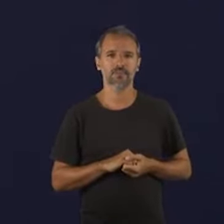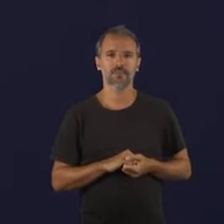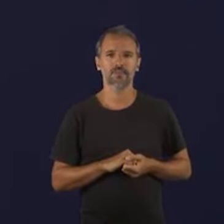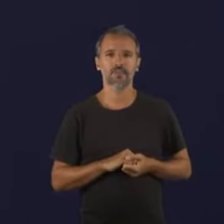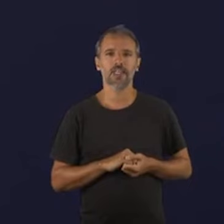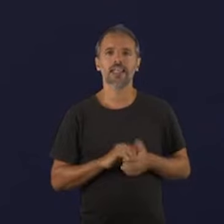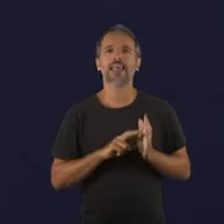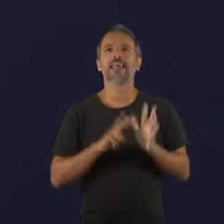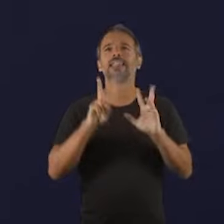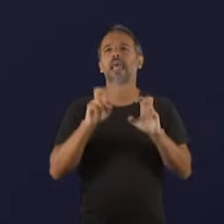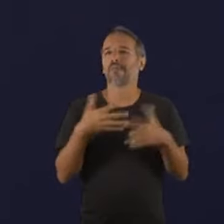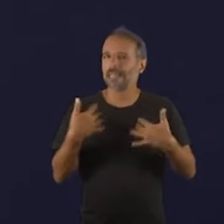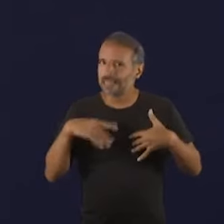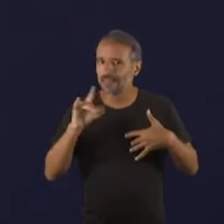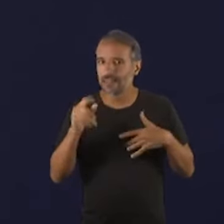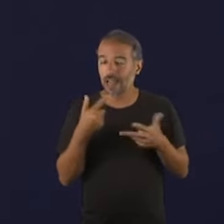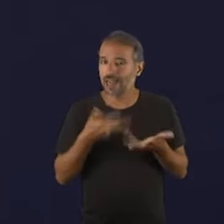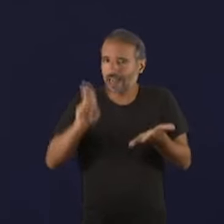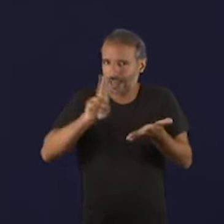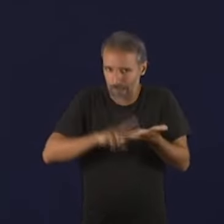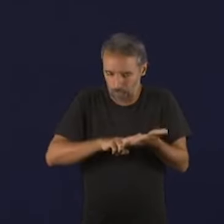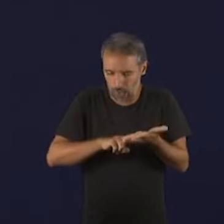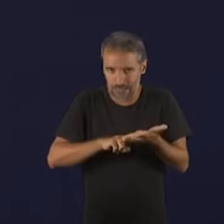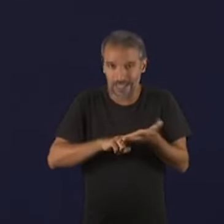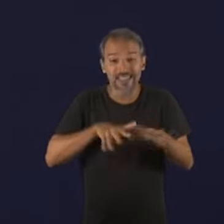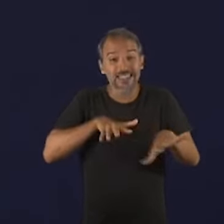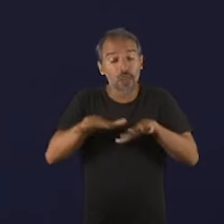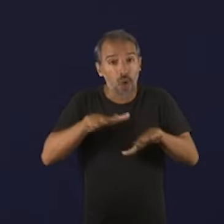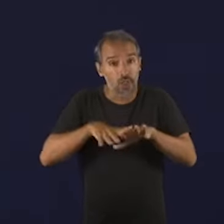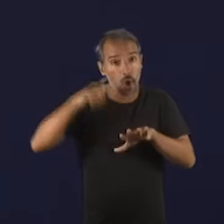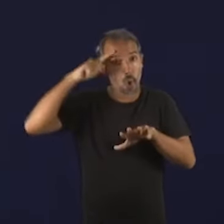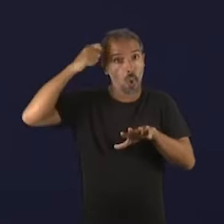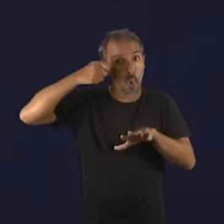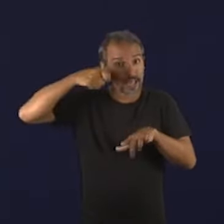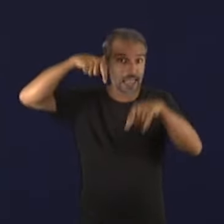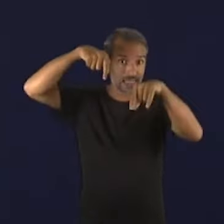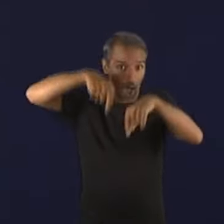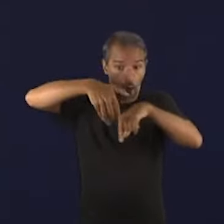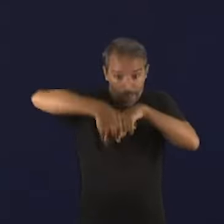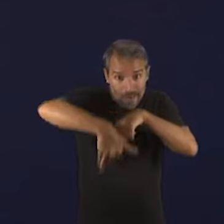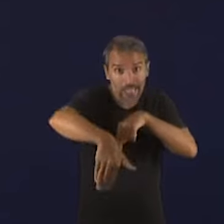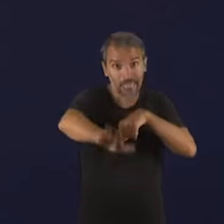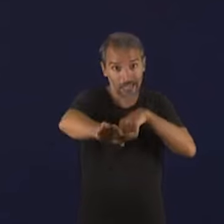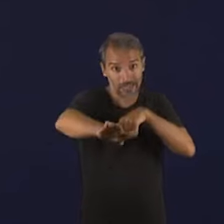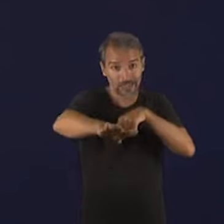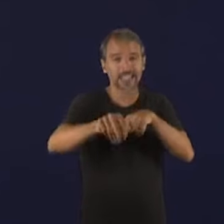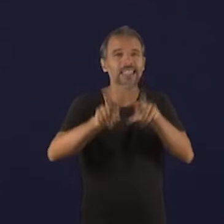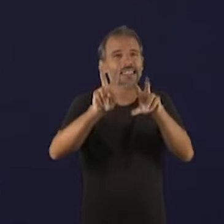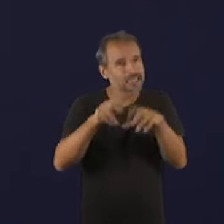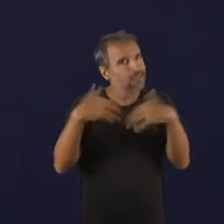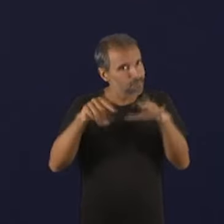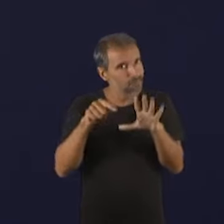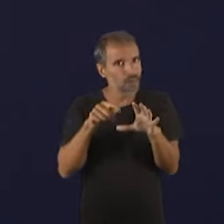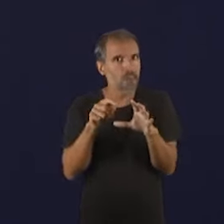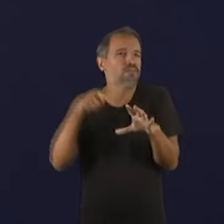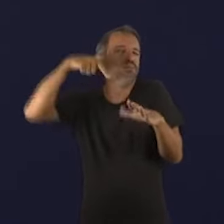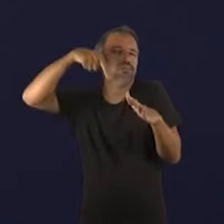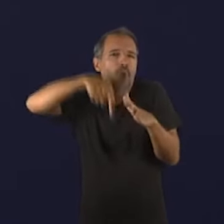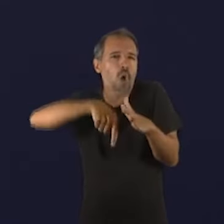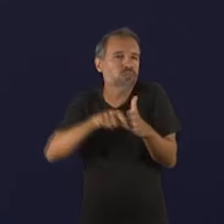digo el tema es sensible por eso repito situación judicial a partir de ahora y en virtud de la sensibilidad Y de lo